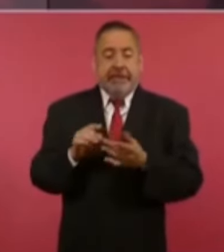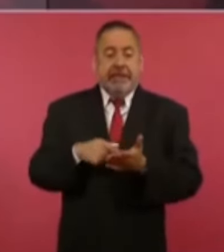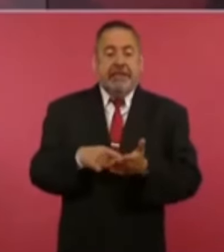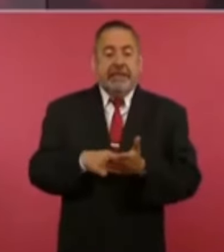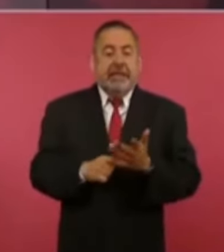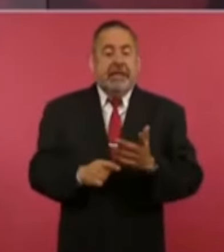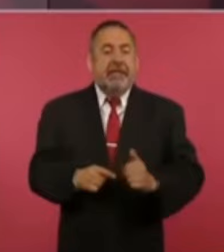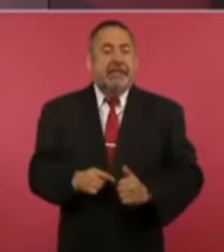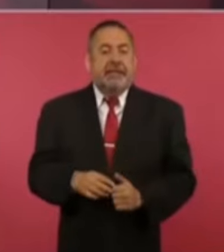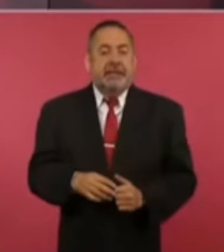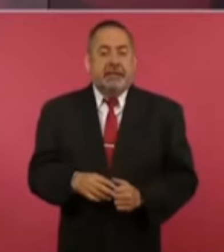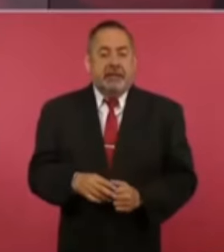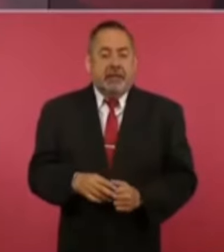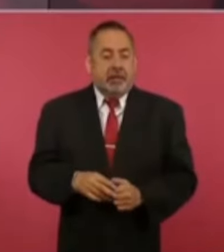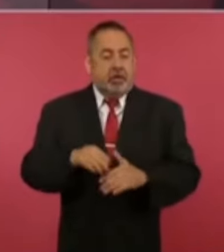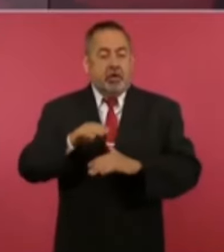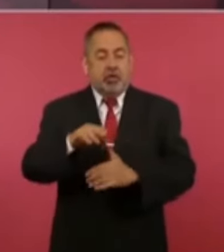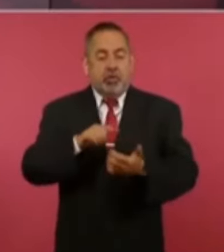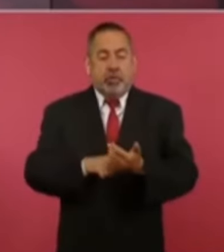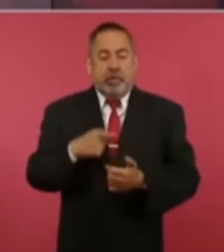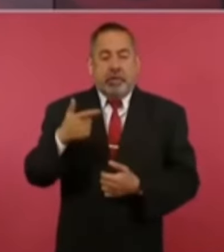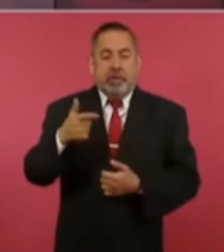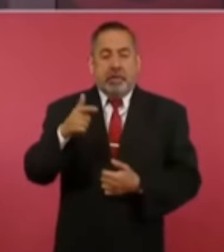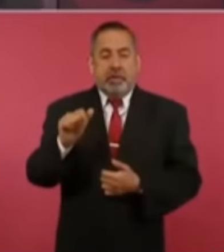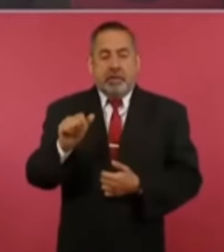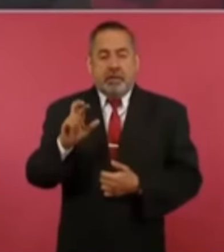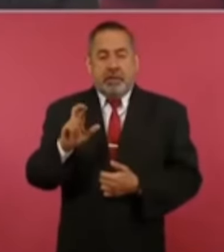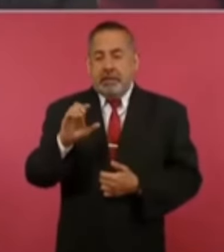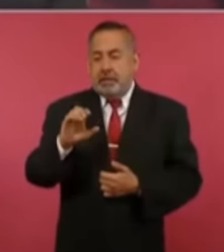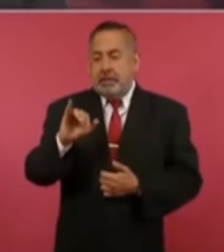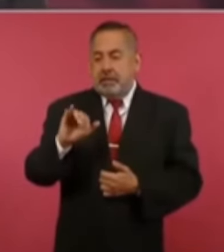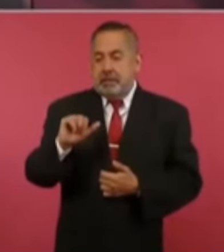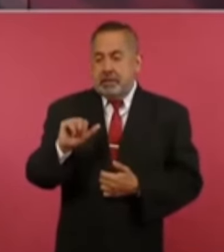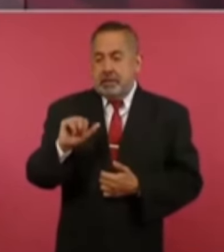de García Luna,